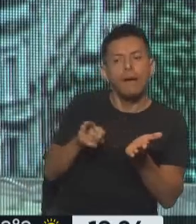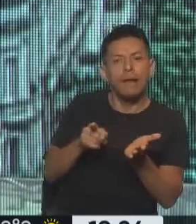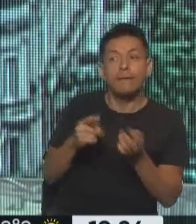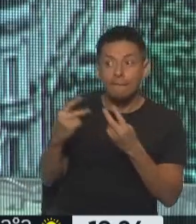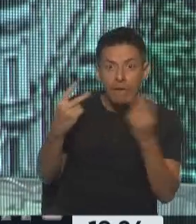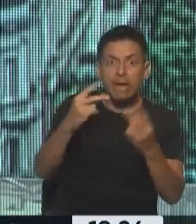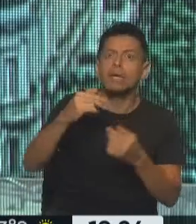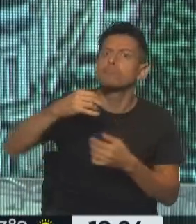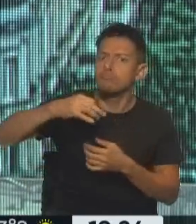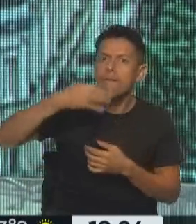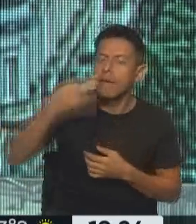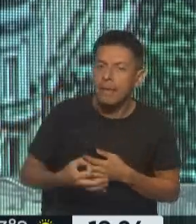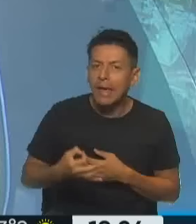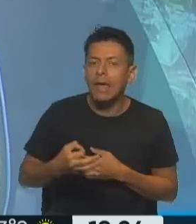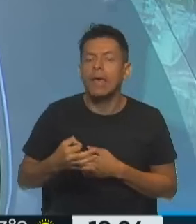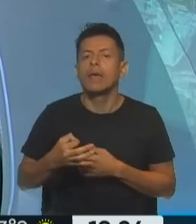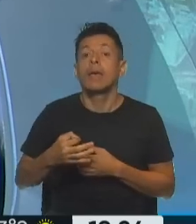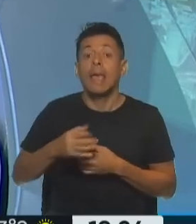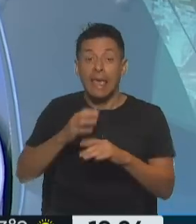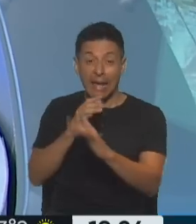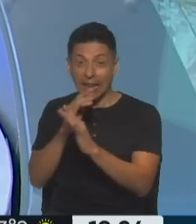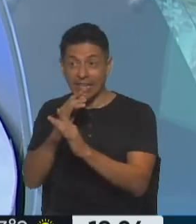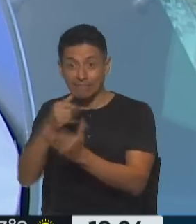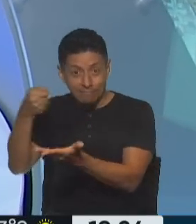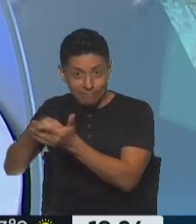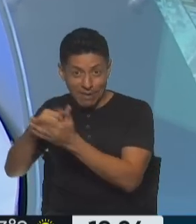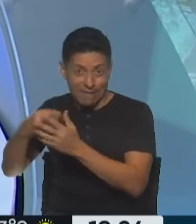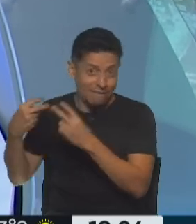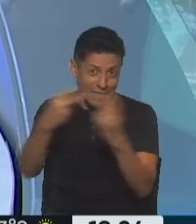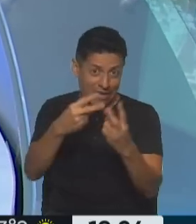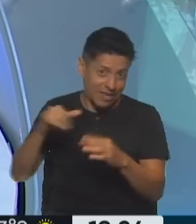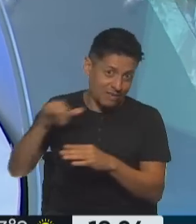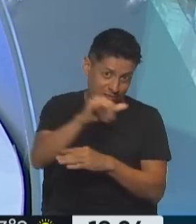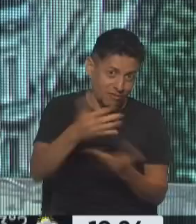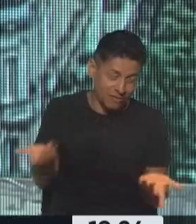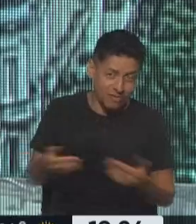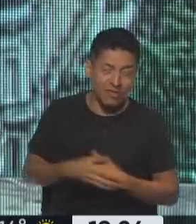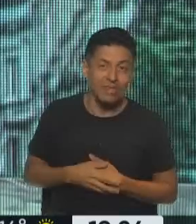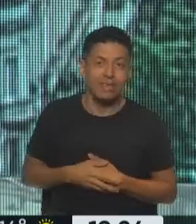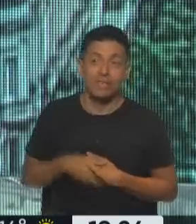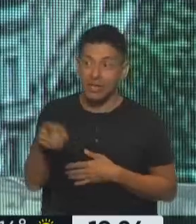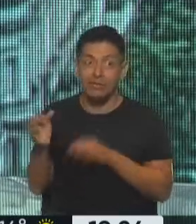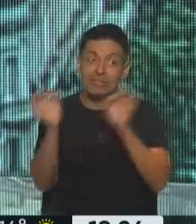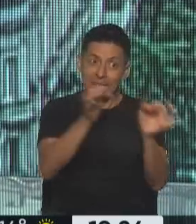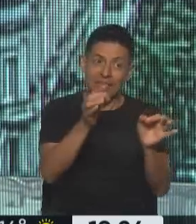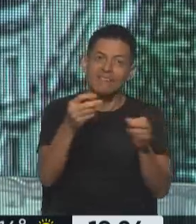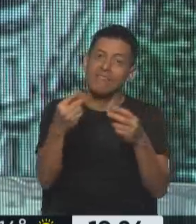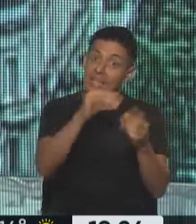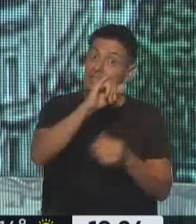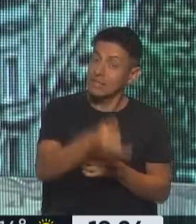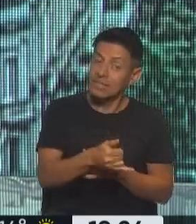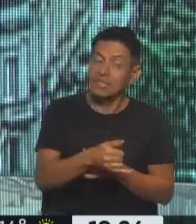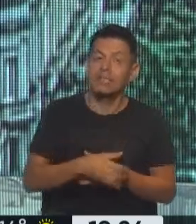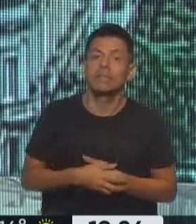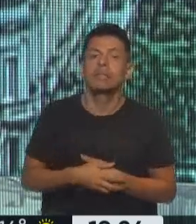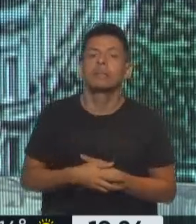fue contratado por Clarín, estuvieron en donde estaban. O sea, por más de que quisieron